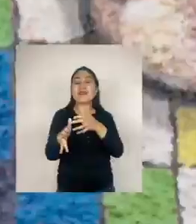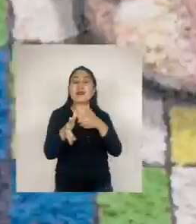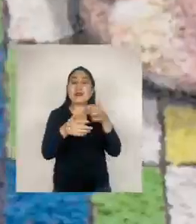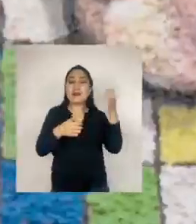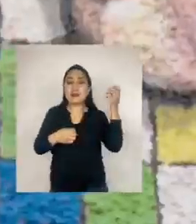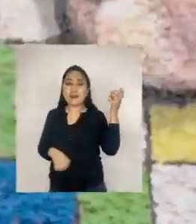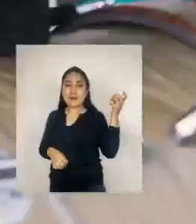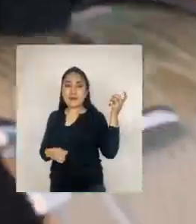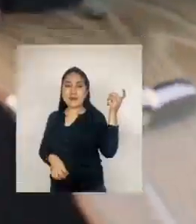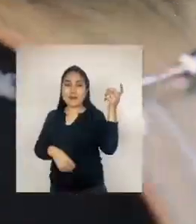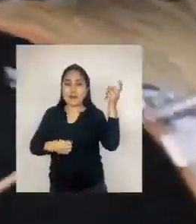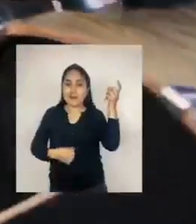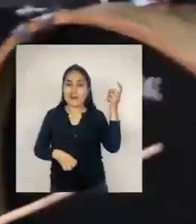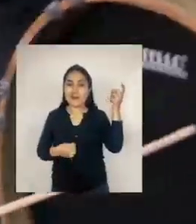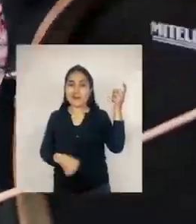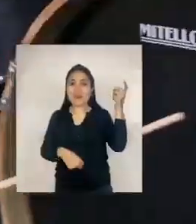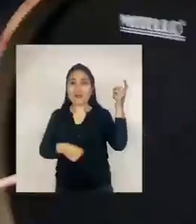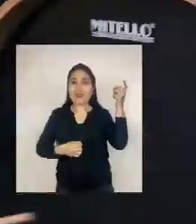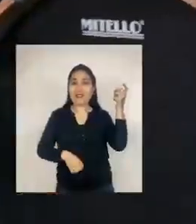Chao.